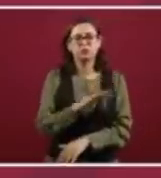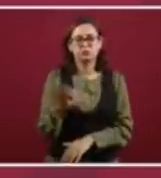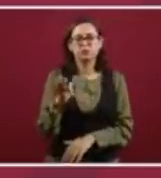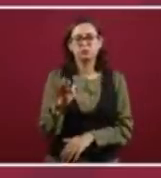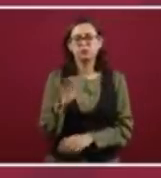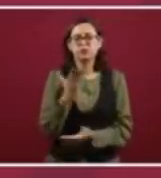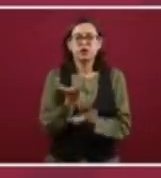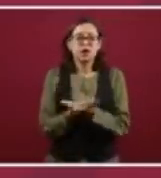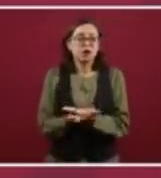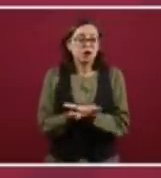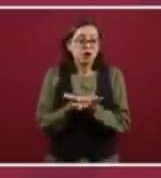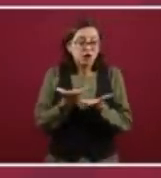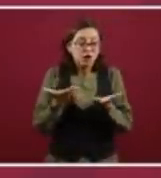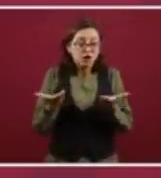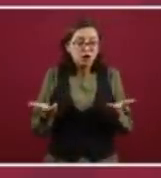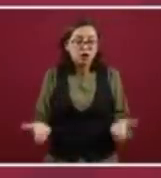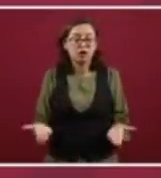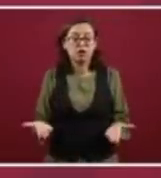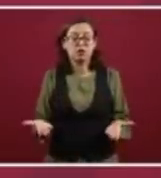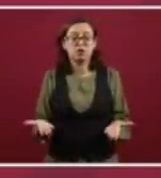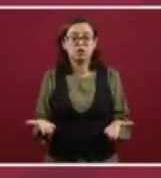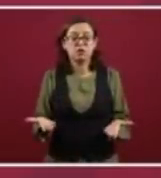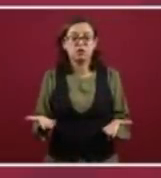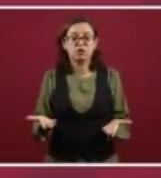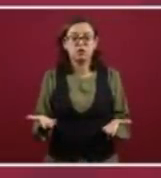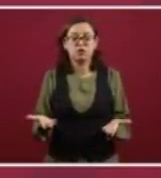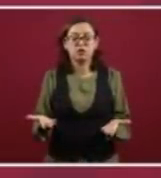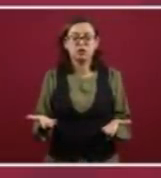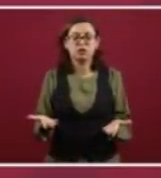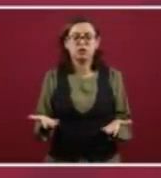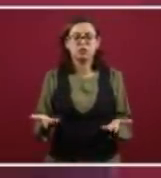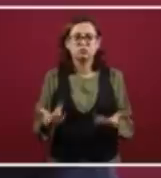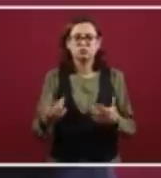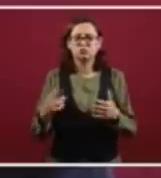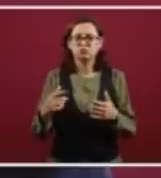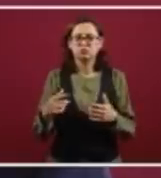y que ahora se esté